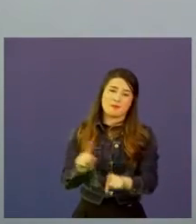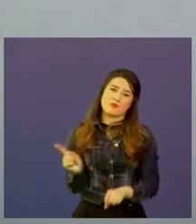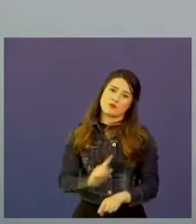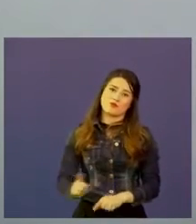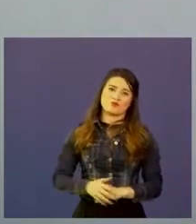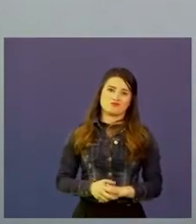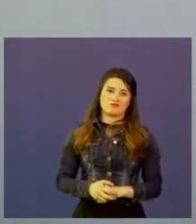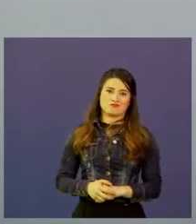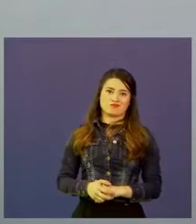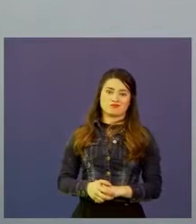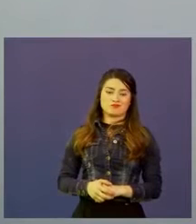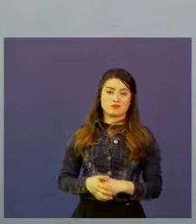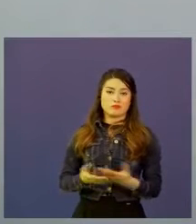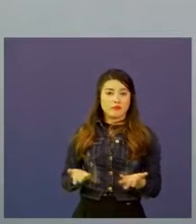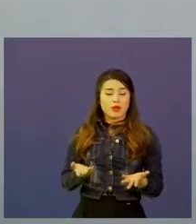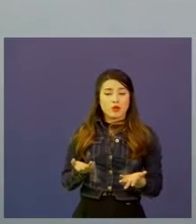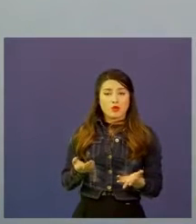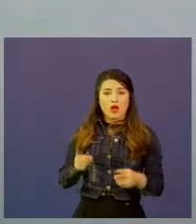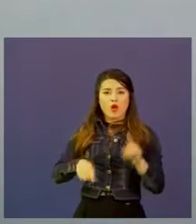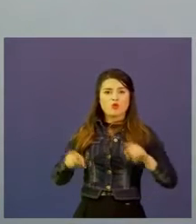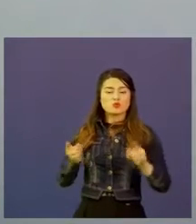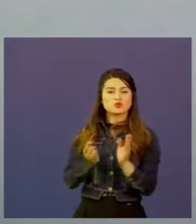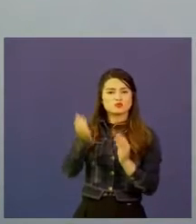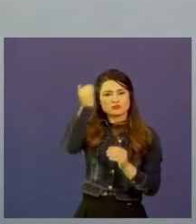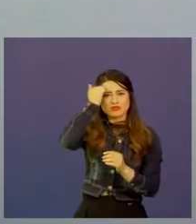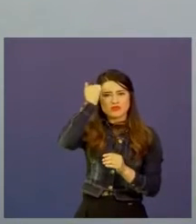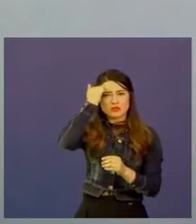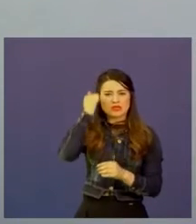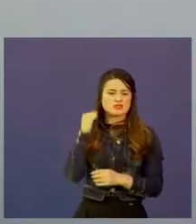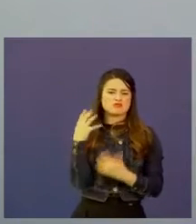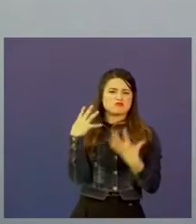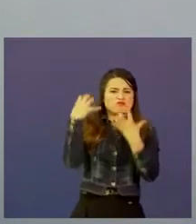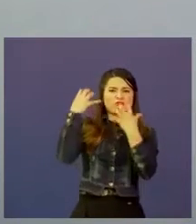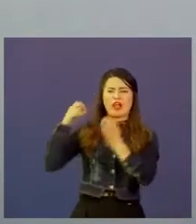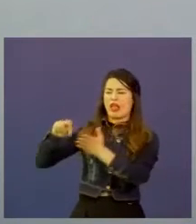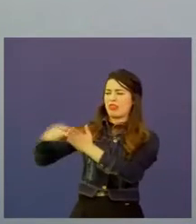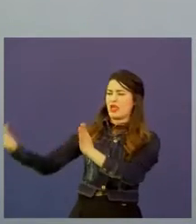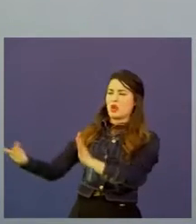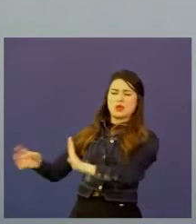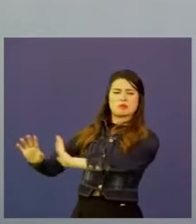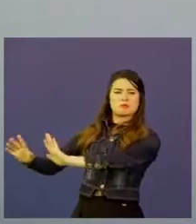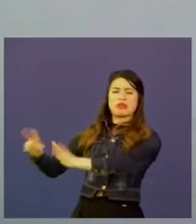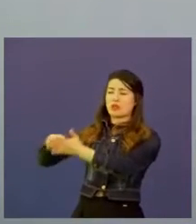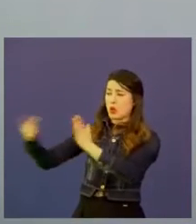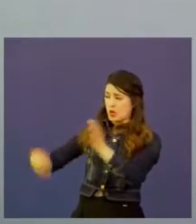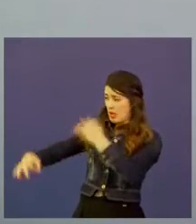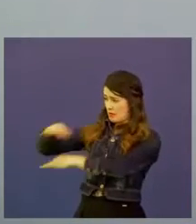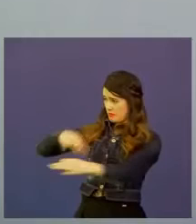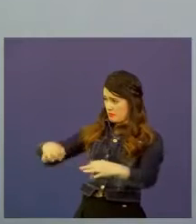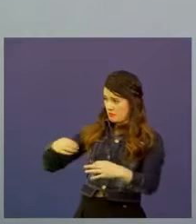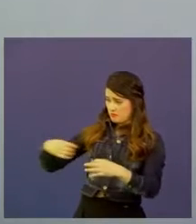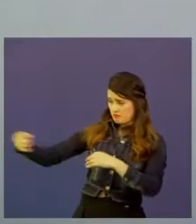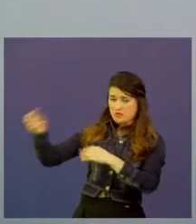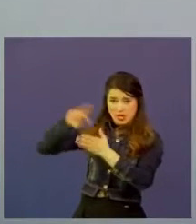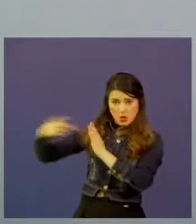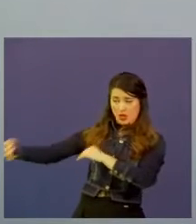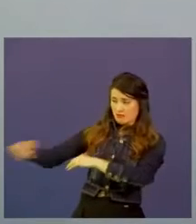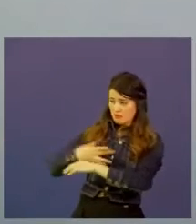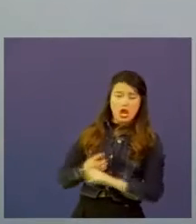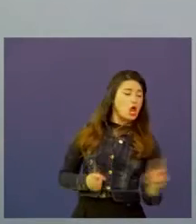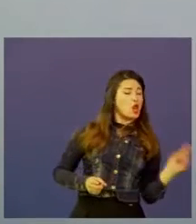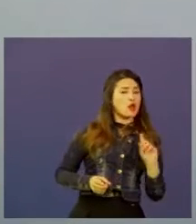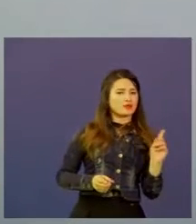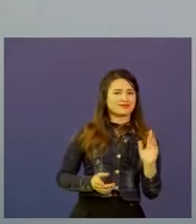al docente, lo va a necesitar, siempre lo necesita, y el docente debe aliarse con la tecnología y, acompañado en un proceso